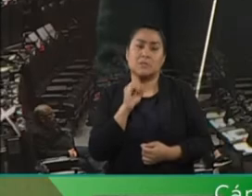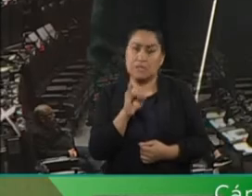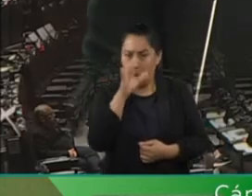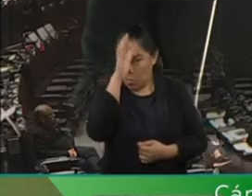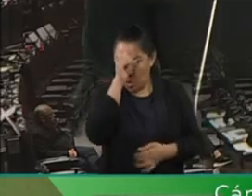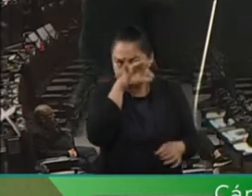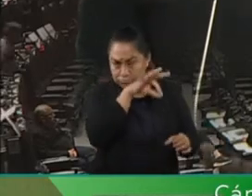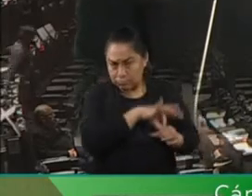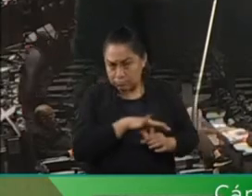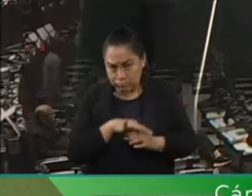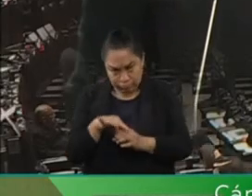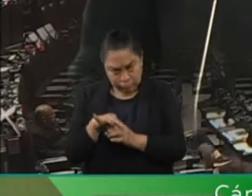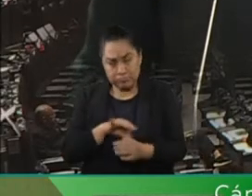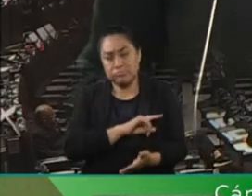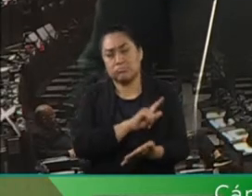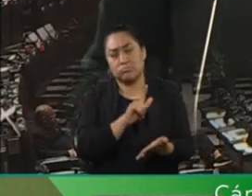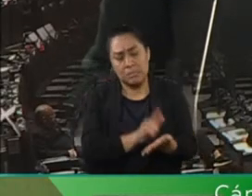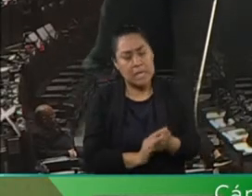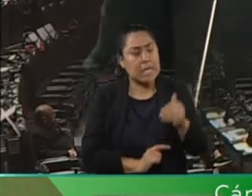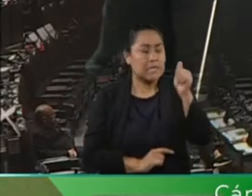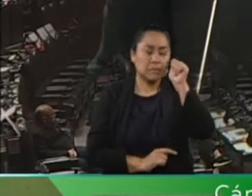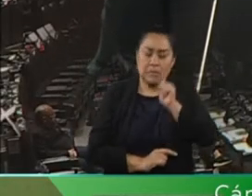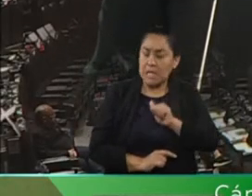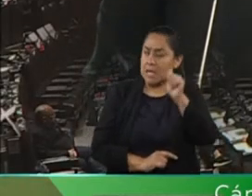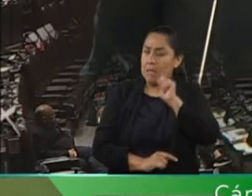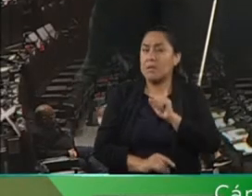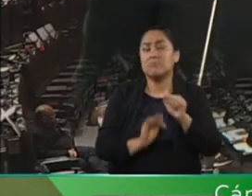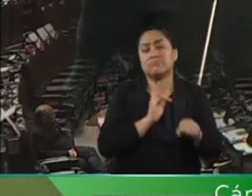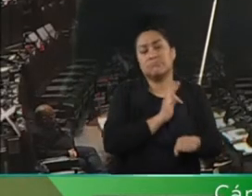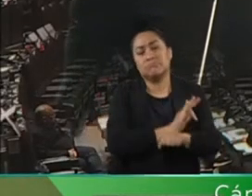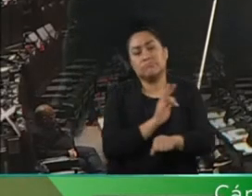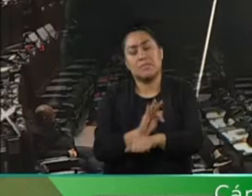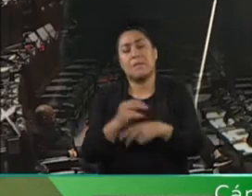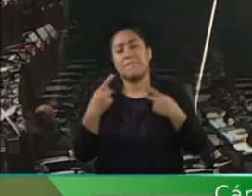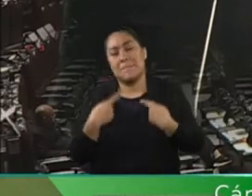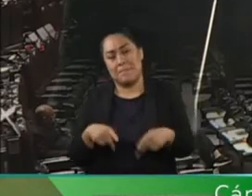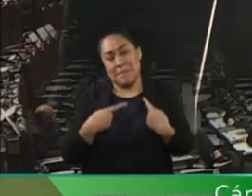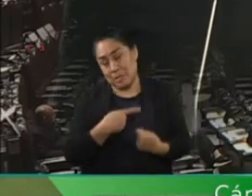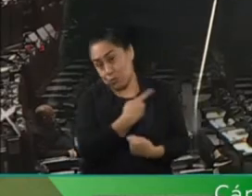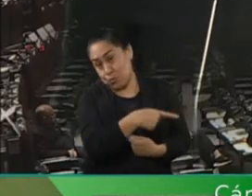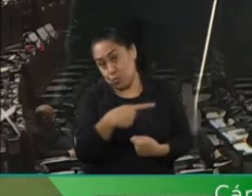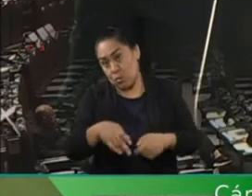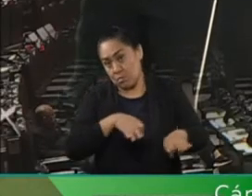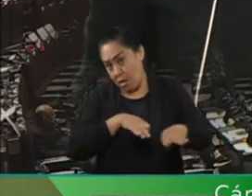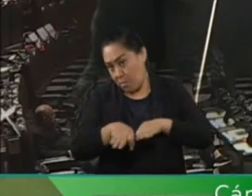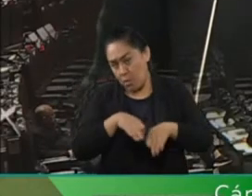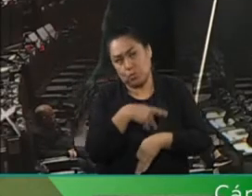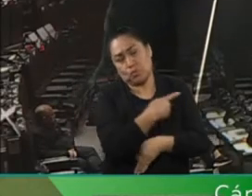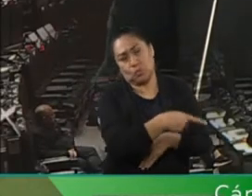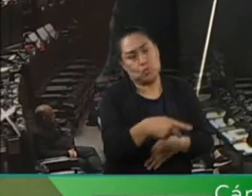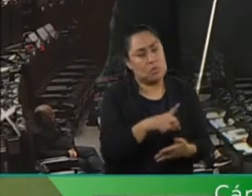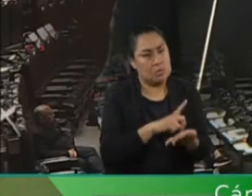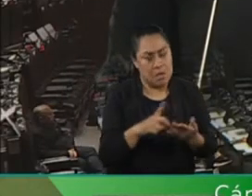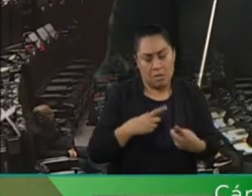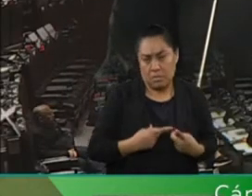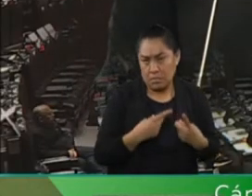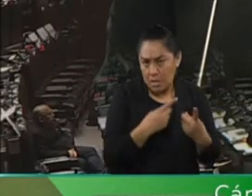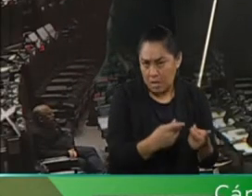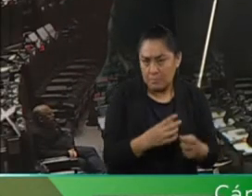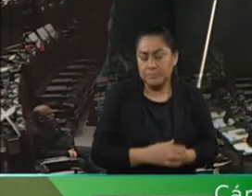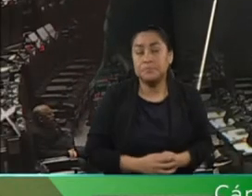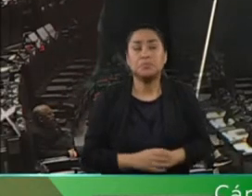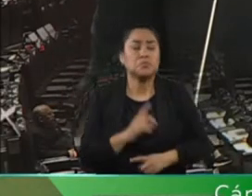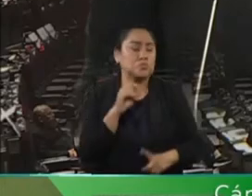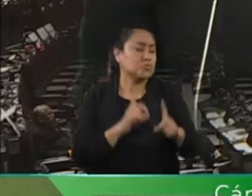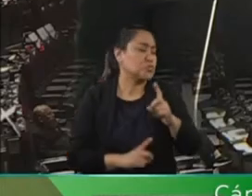dictamen. Siempre estaremos del lado de las personas trabajadoras, de sus derechos y de sus reivindicaciones. No hay ninguna